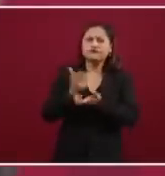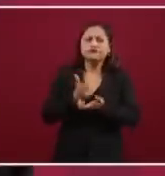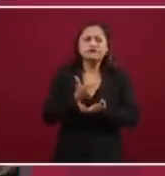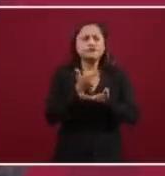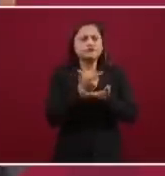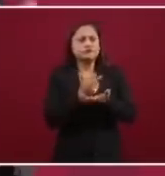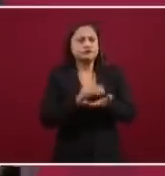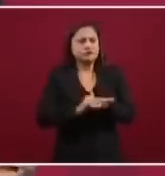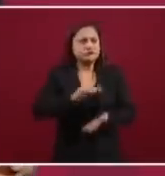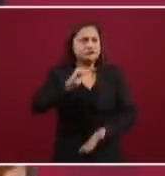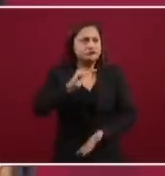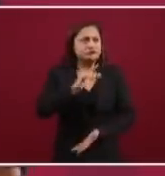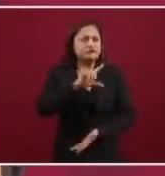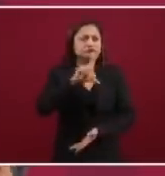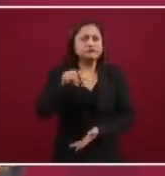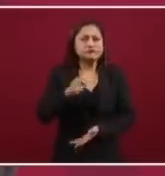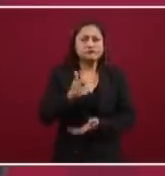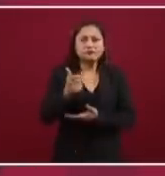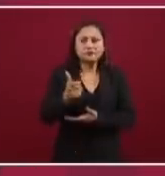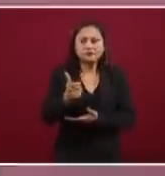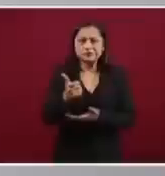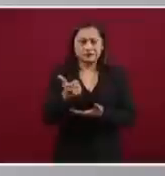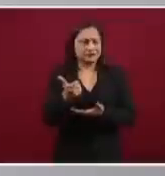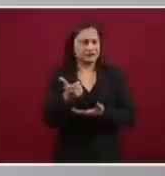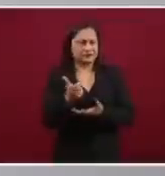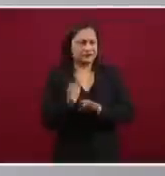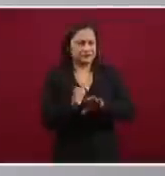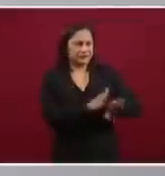Claro que causa molestias.